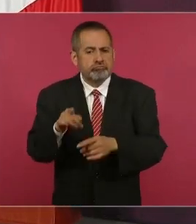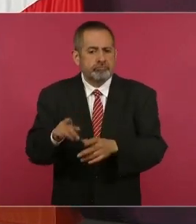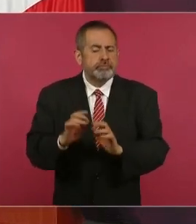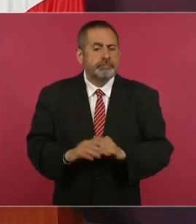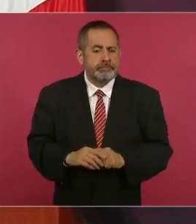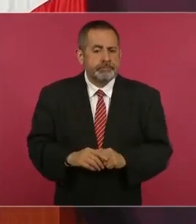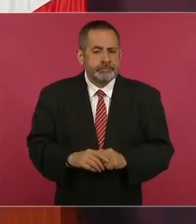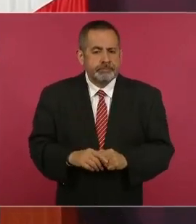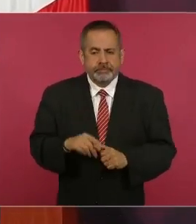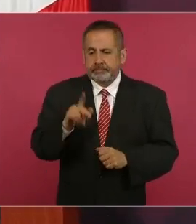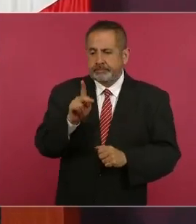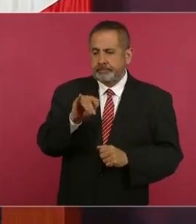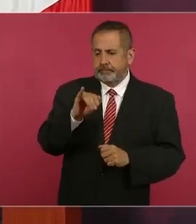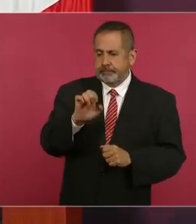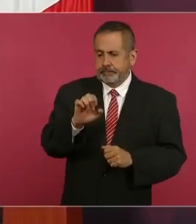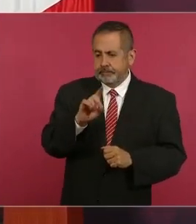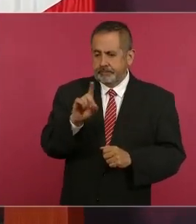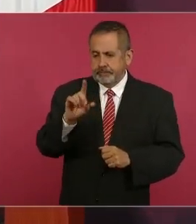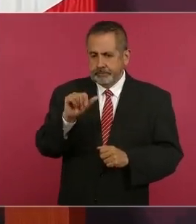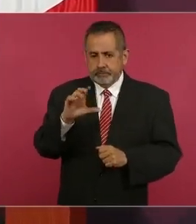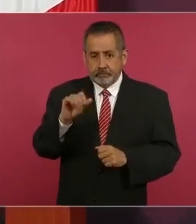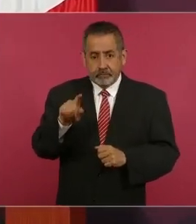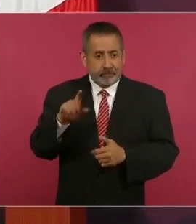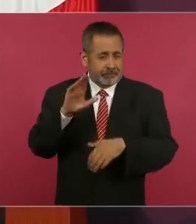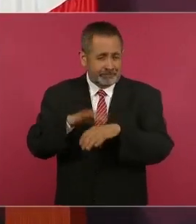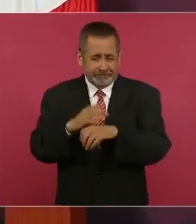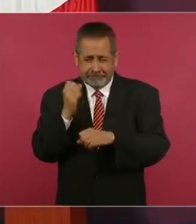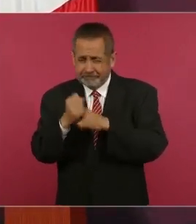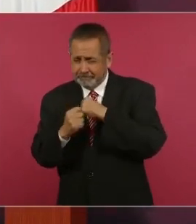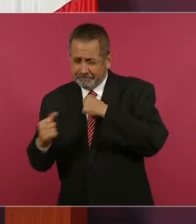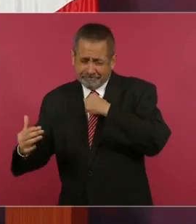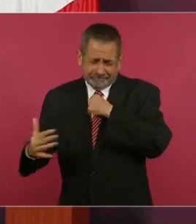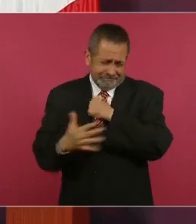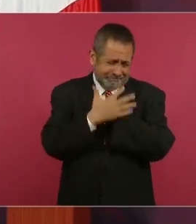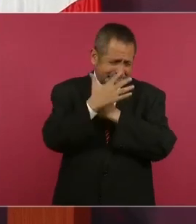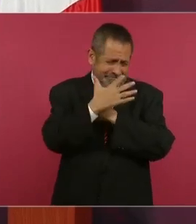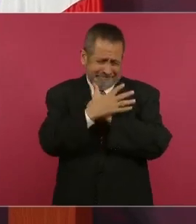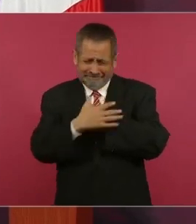Ahí en Pie de la Cuesta, pues fue donde pegó más fuerte.